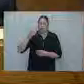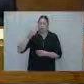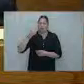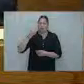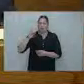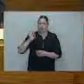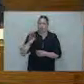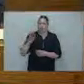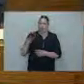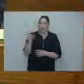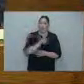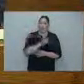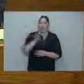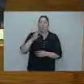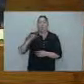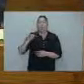La palabra del Grupo Mixto.